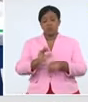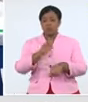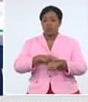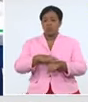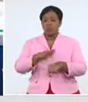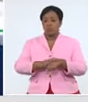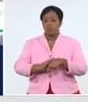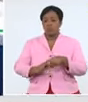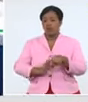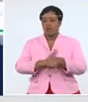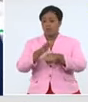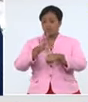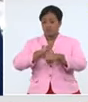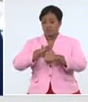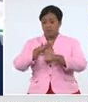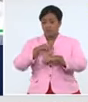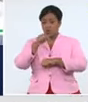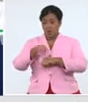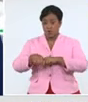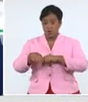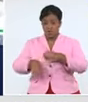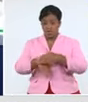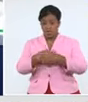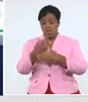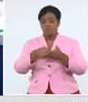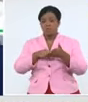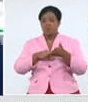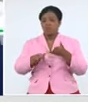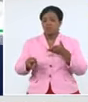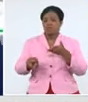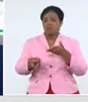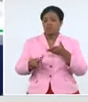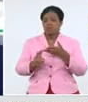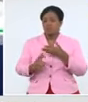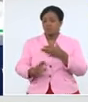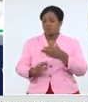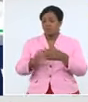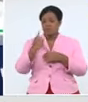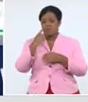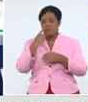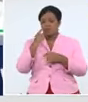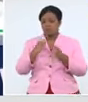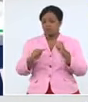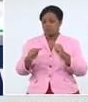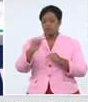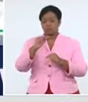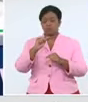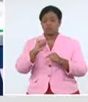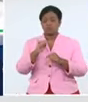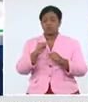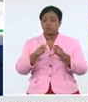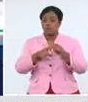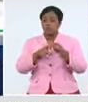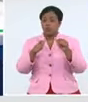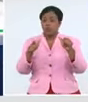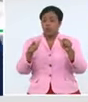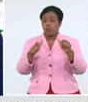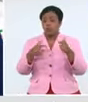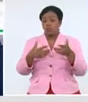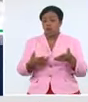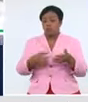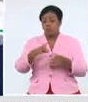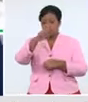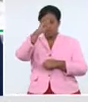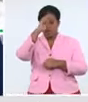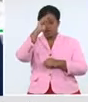la enfermedad. En esta jornada, la provincia que encabeza la relación de territorios con mayores cifras de contagios, Santi Espíritus,